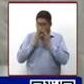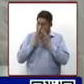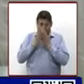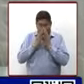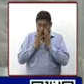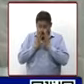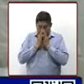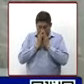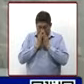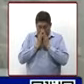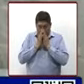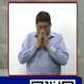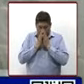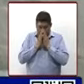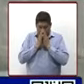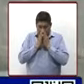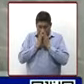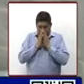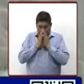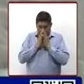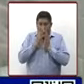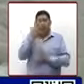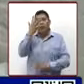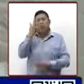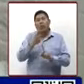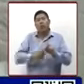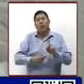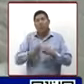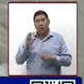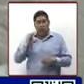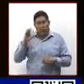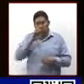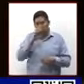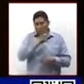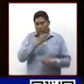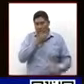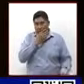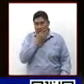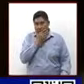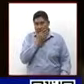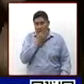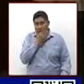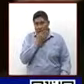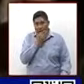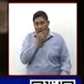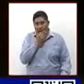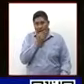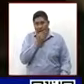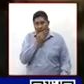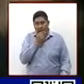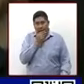hecho y bueno, son 5 meses que estamos buscando a Facundo.